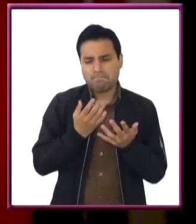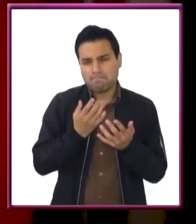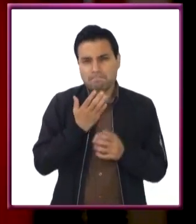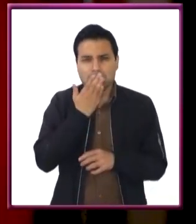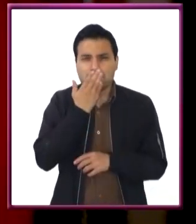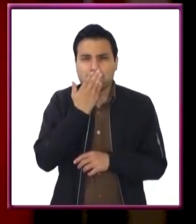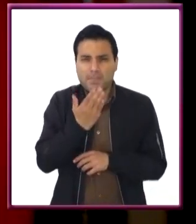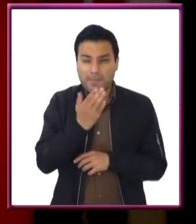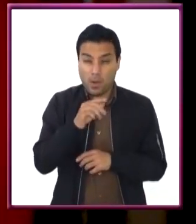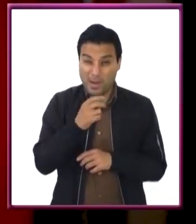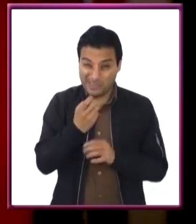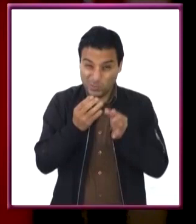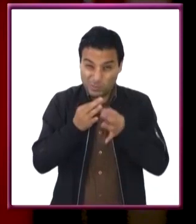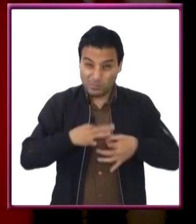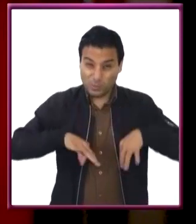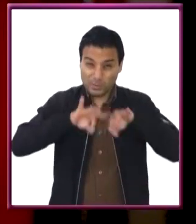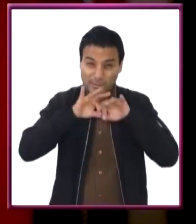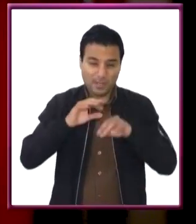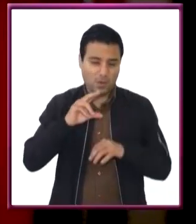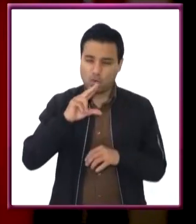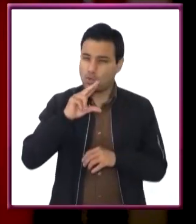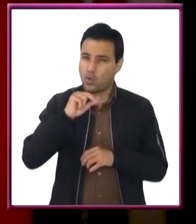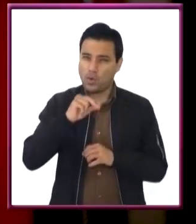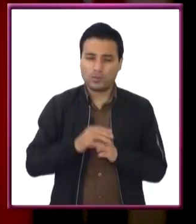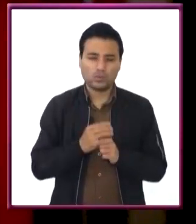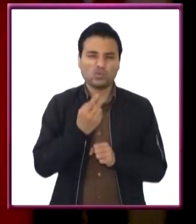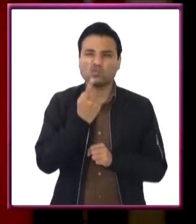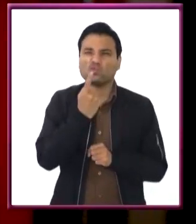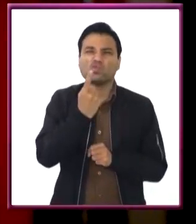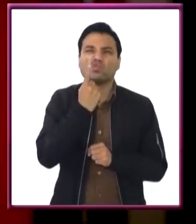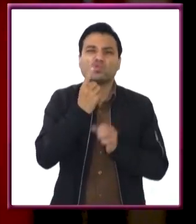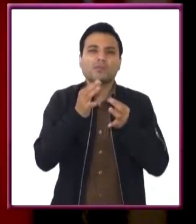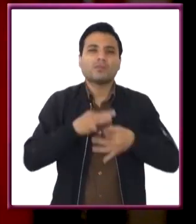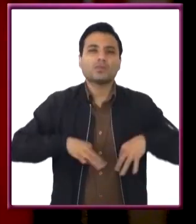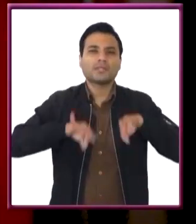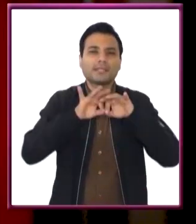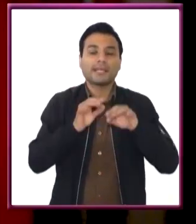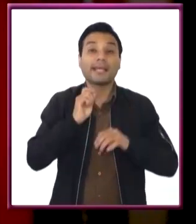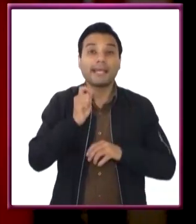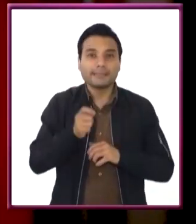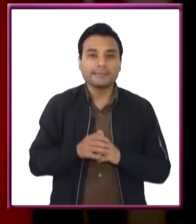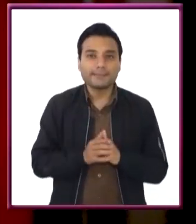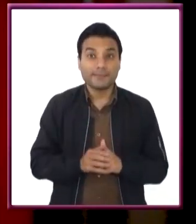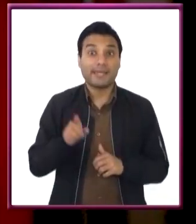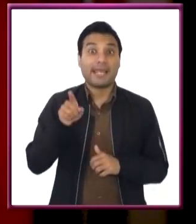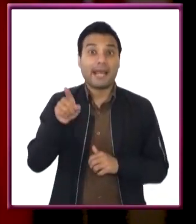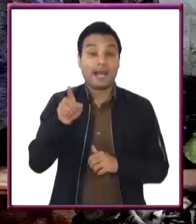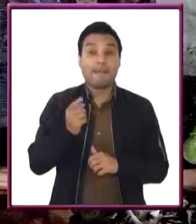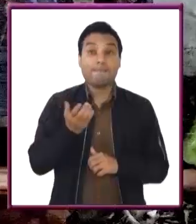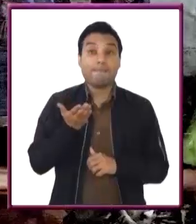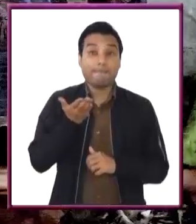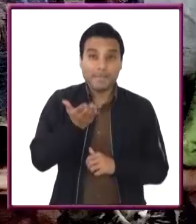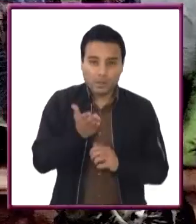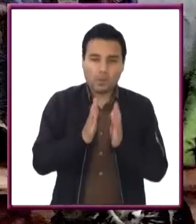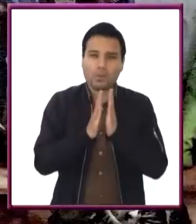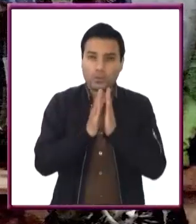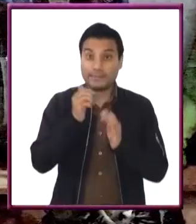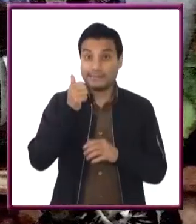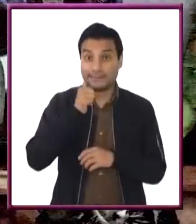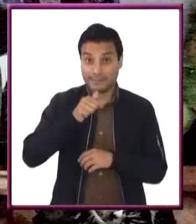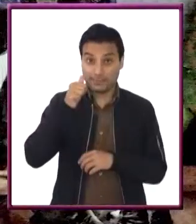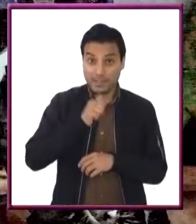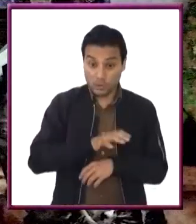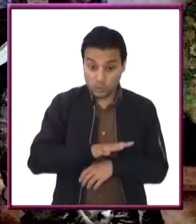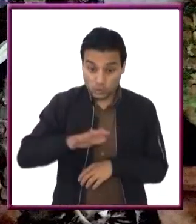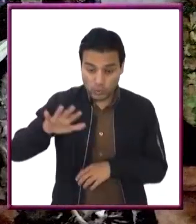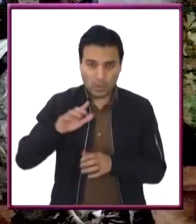pero no fueron lo más relevante. Lo más relevante fue que lo primero que pidió es que siempre